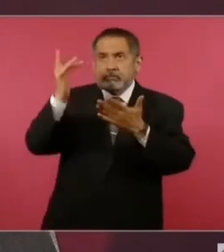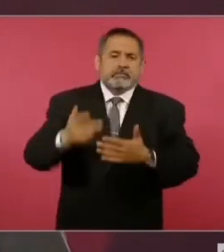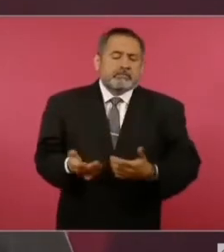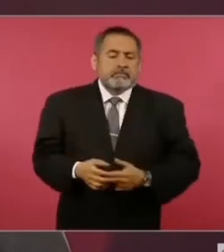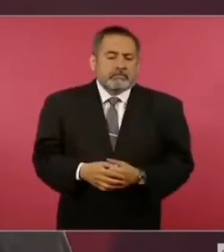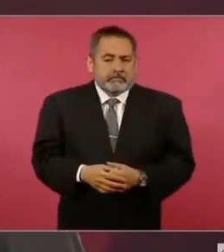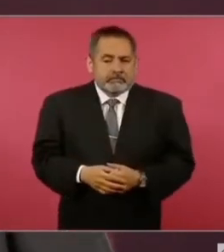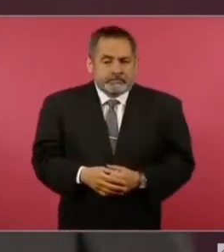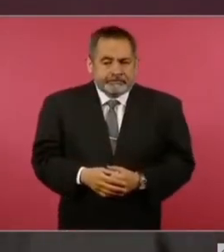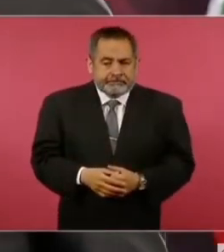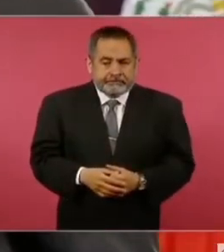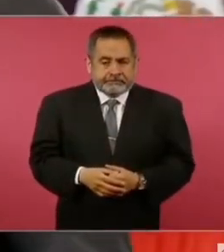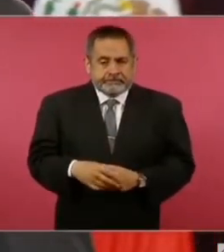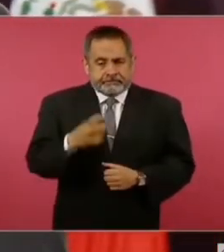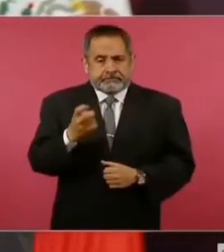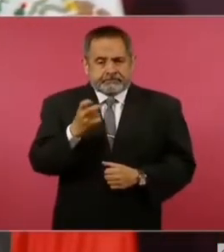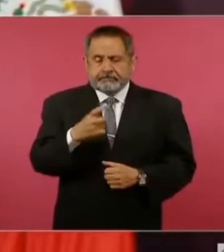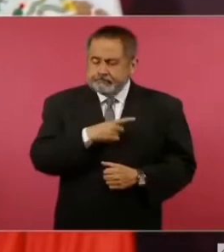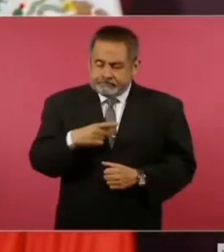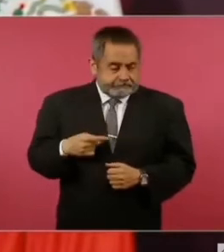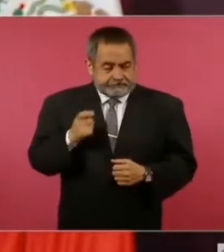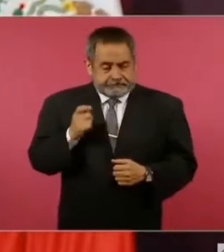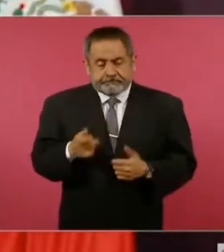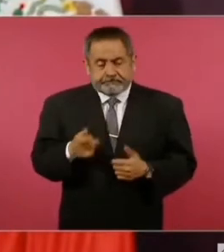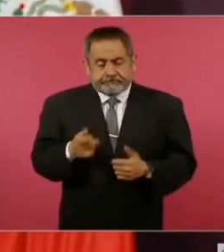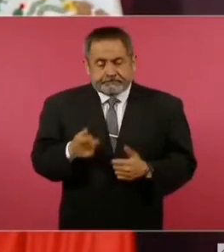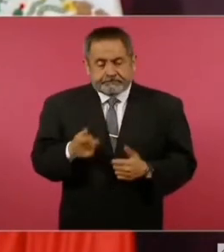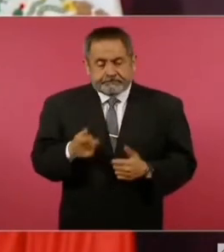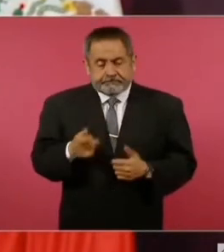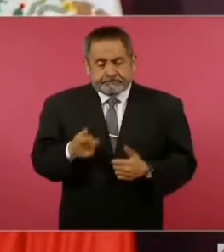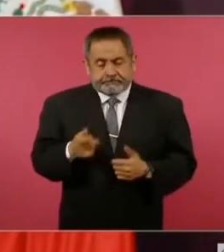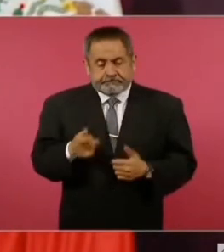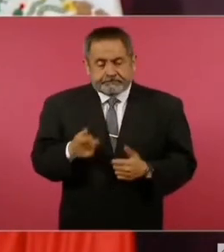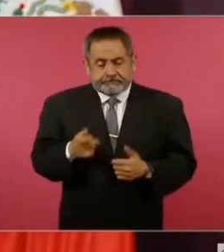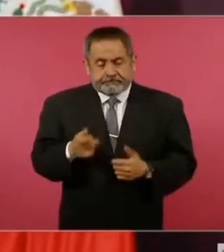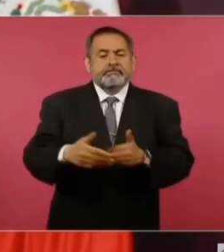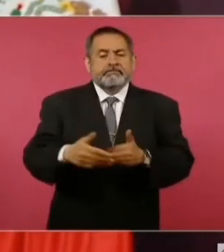Y así tenemos que seguir.